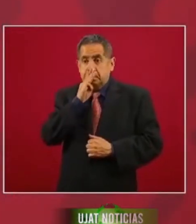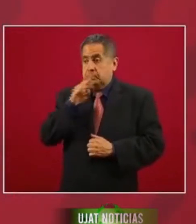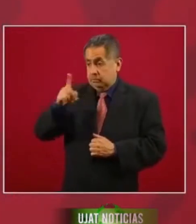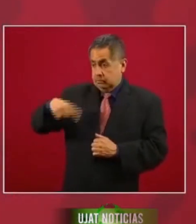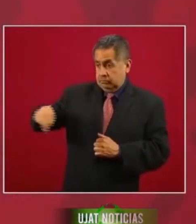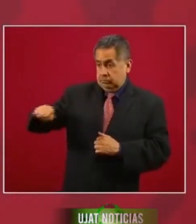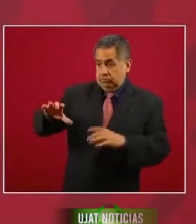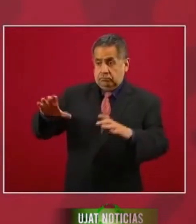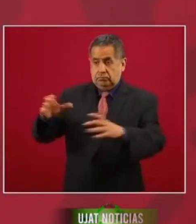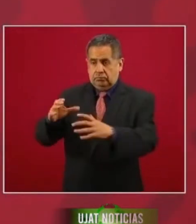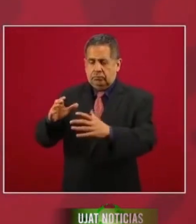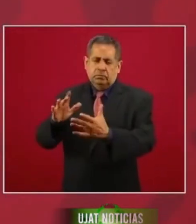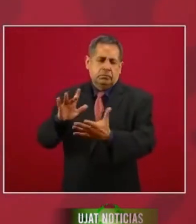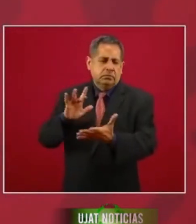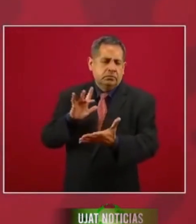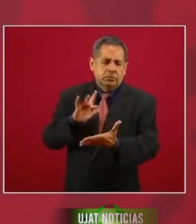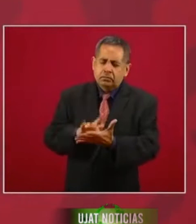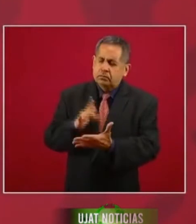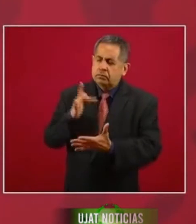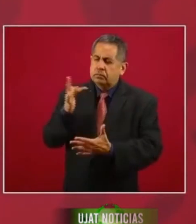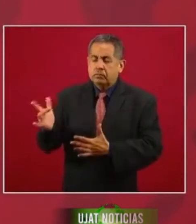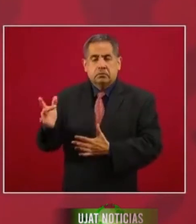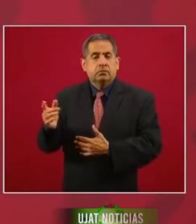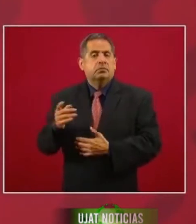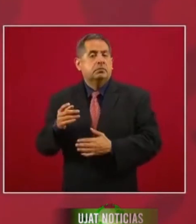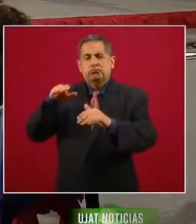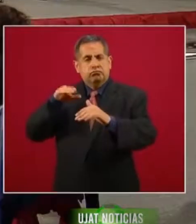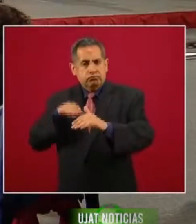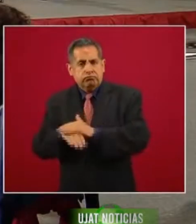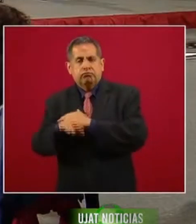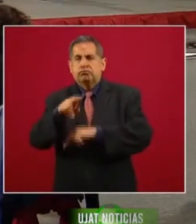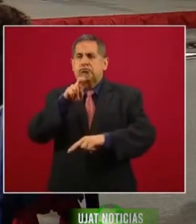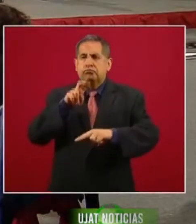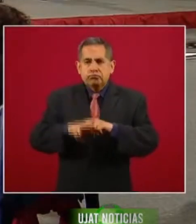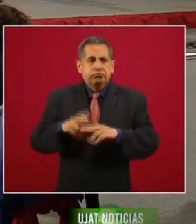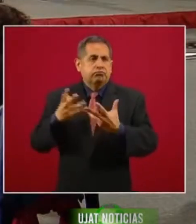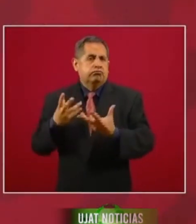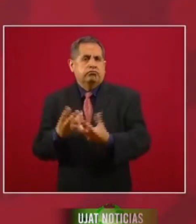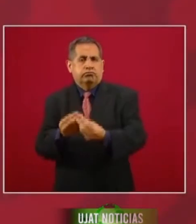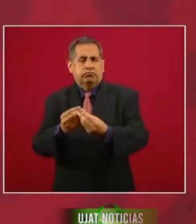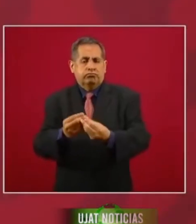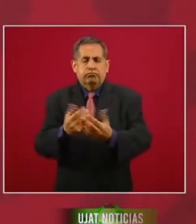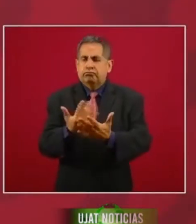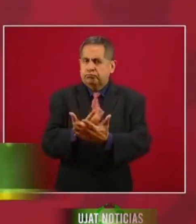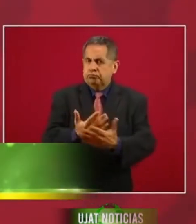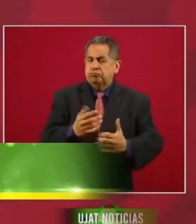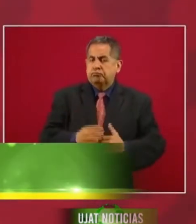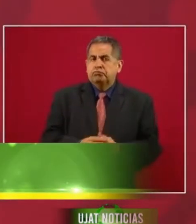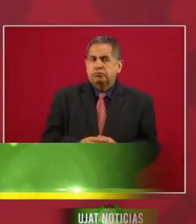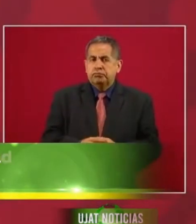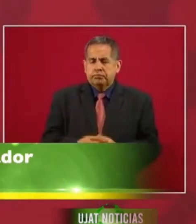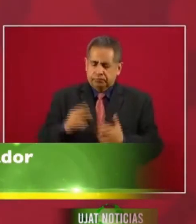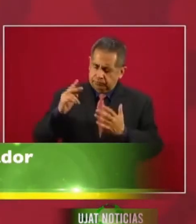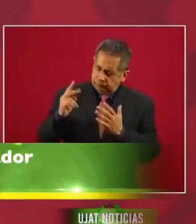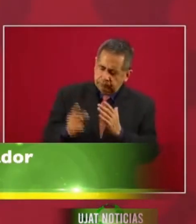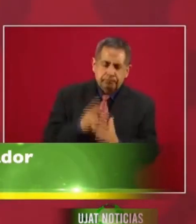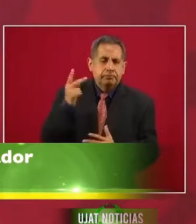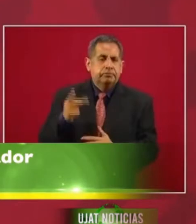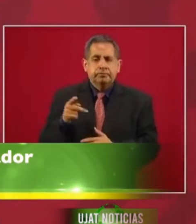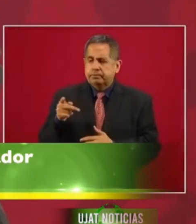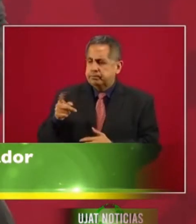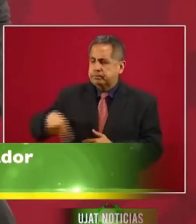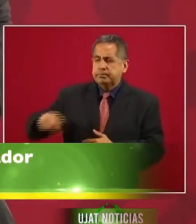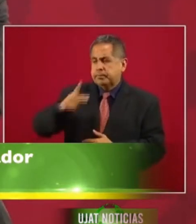estos momentos en los que aún continúan presentándose contagios. De nuevo, nuestro agradecimiento